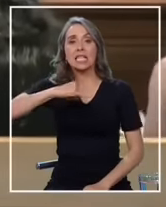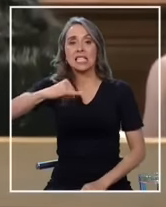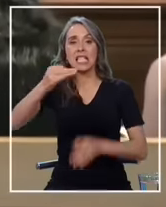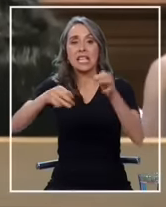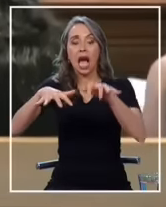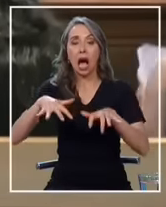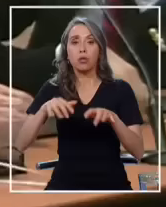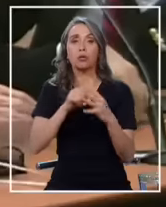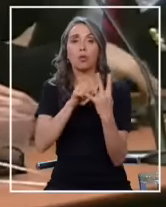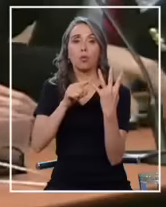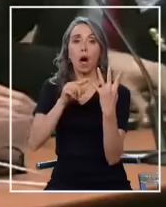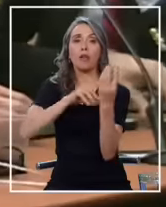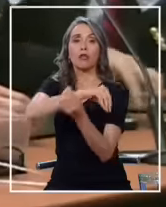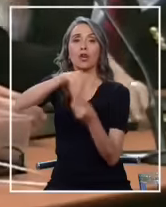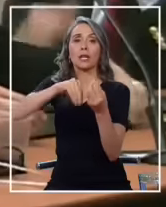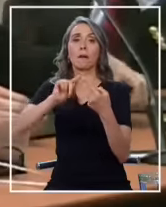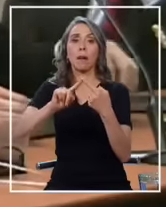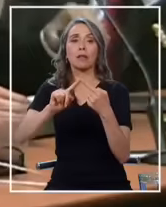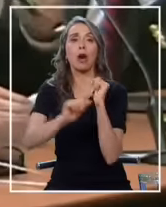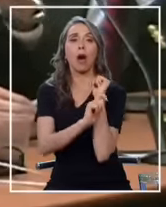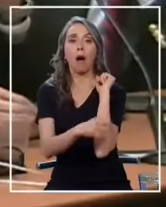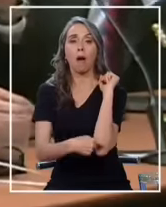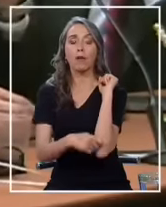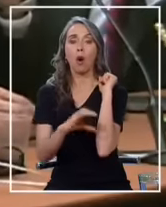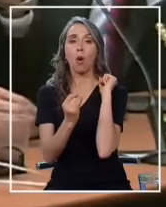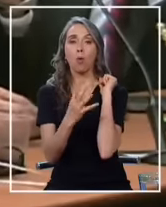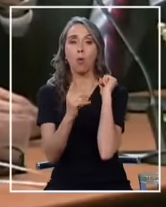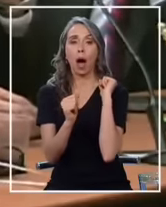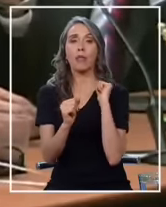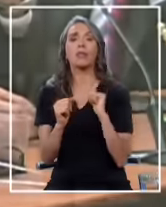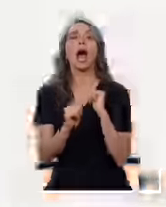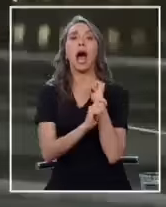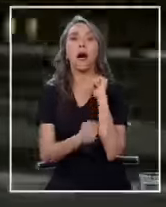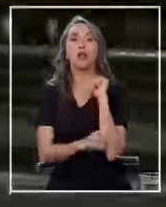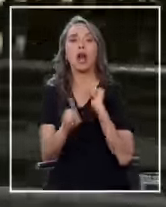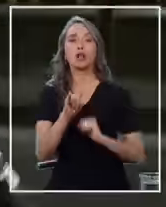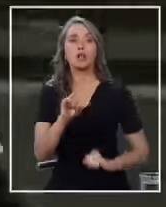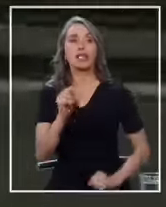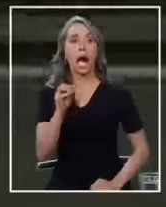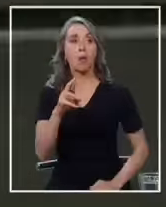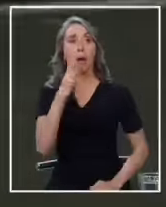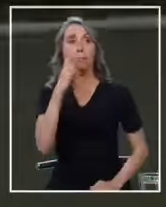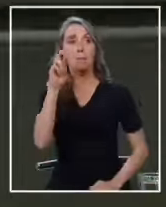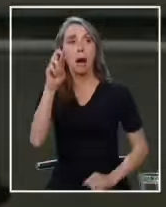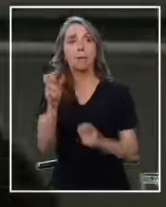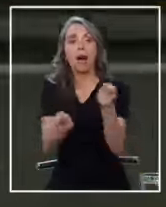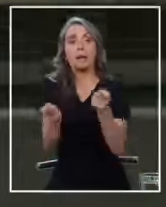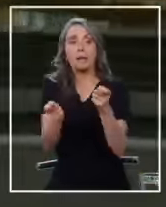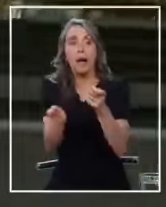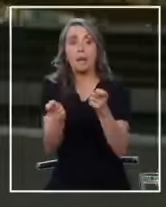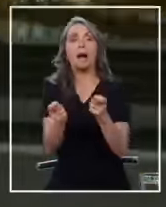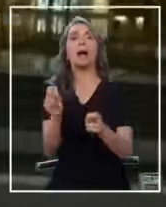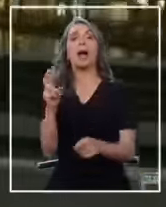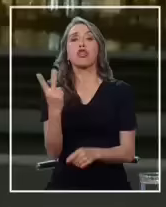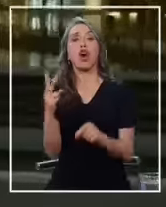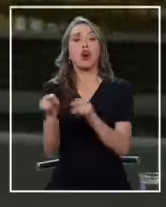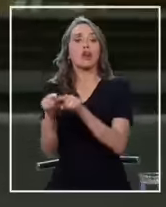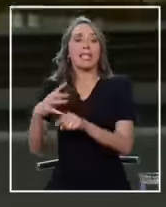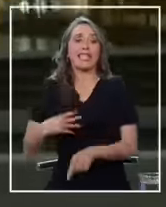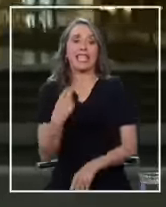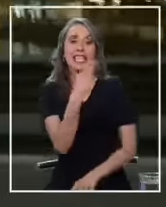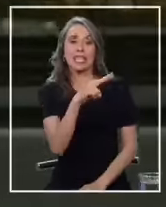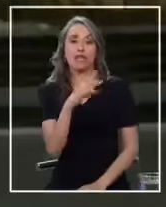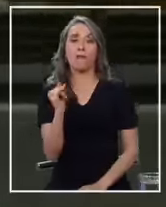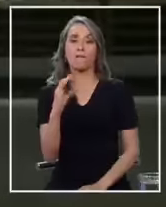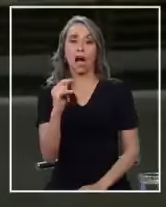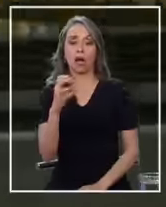para 4 de los implicados. Es que el abogado Darío Cuadra y Alberto Sauer, padre de los controladores de Factop, ya fueron formalizados